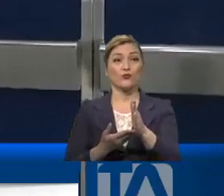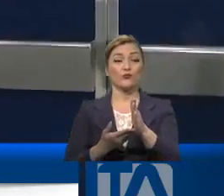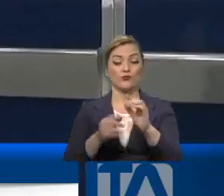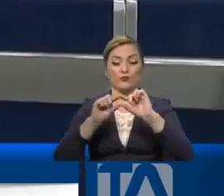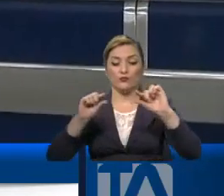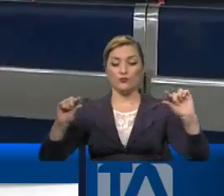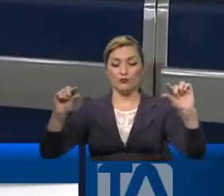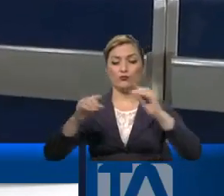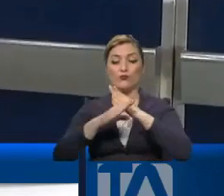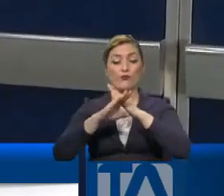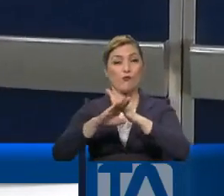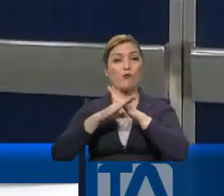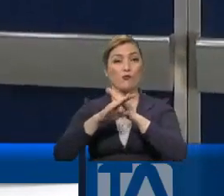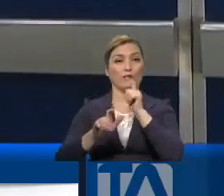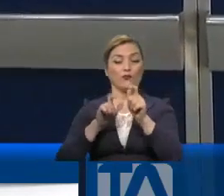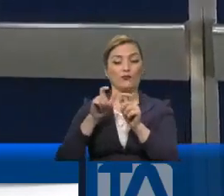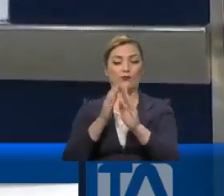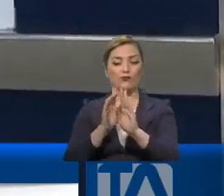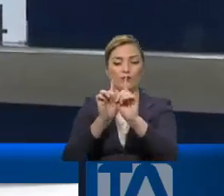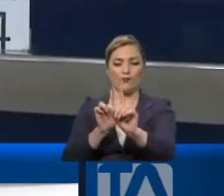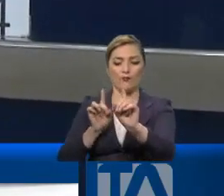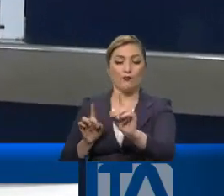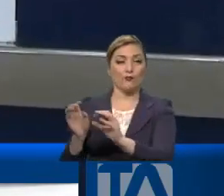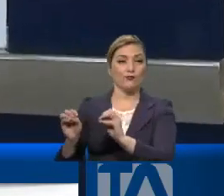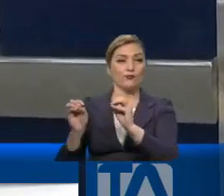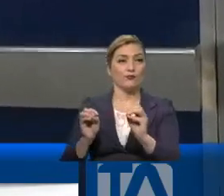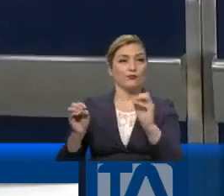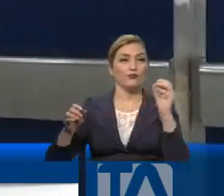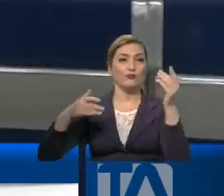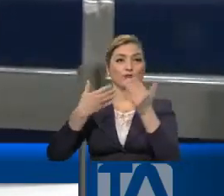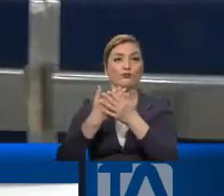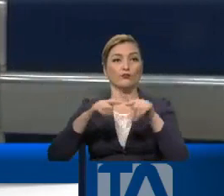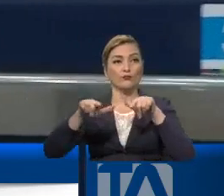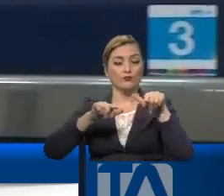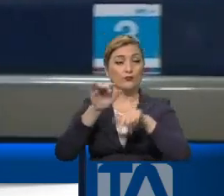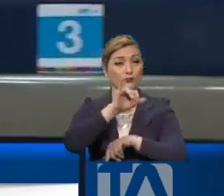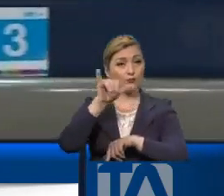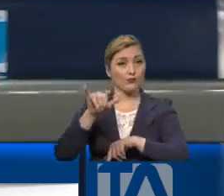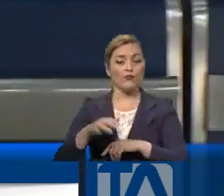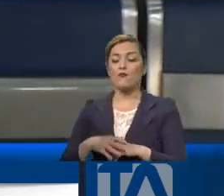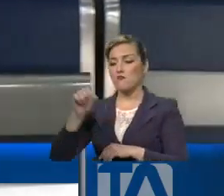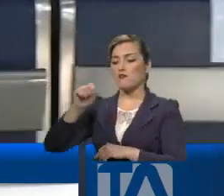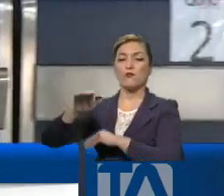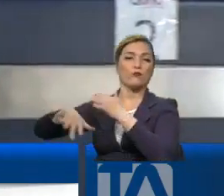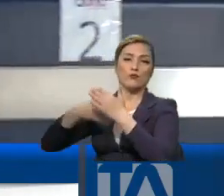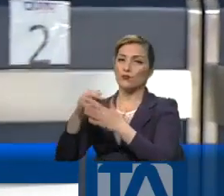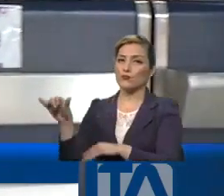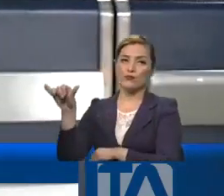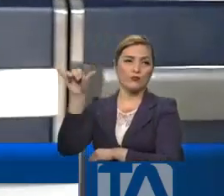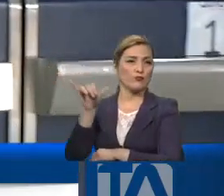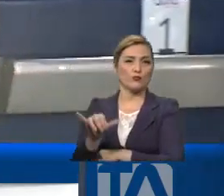cintas que bloquean el paso para la gente. Así como está aquí, lo tenemos en todos los centros de revisión. Todos los centros de revisión están